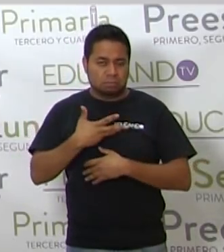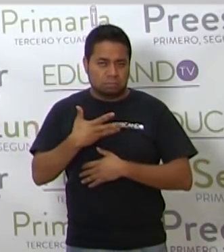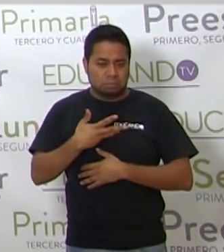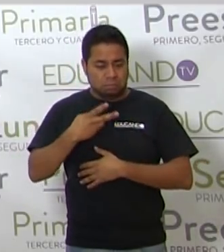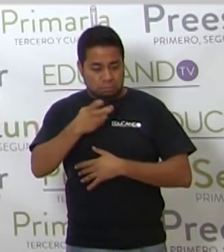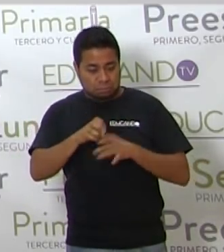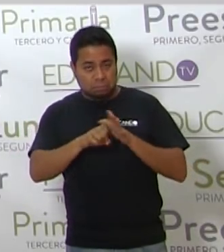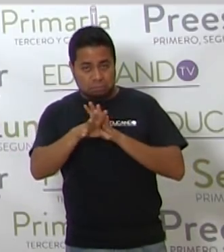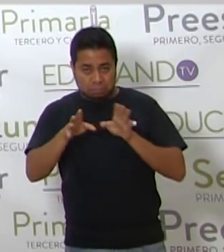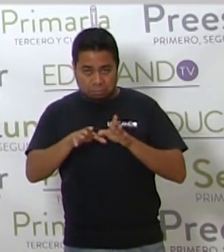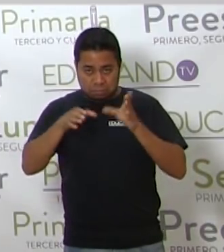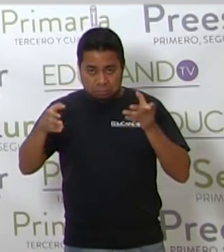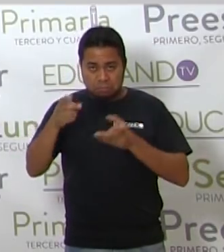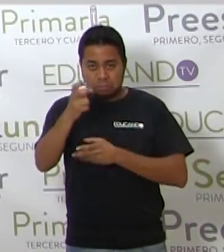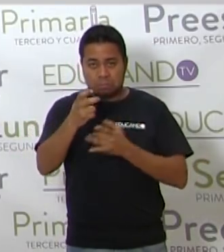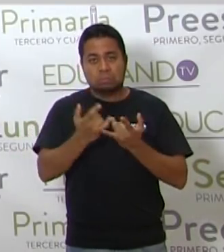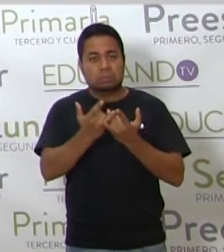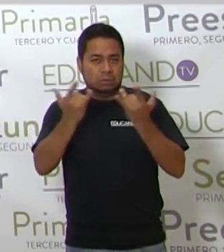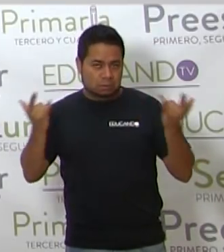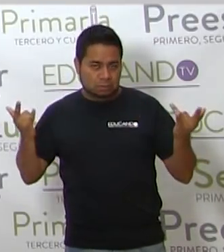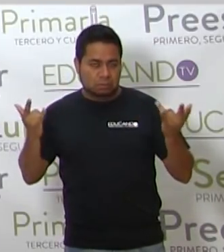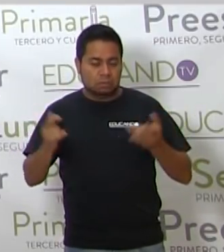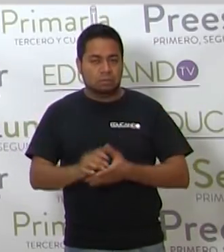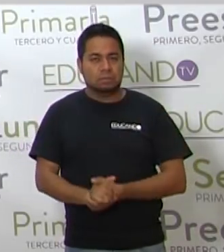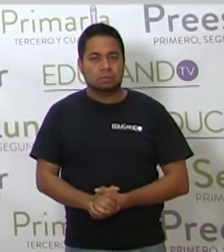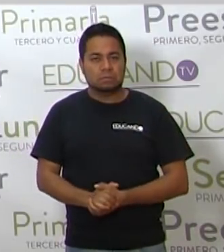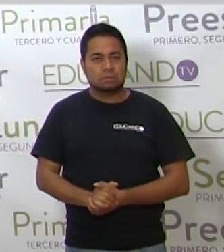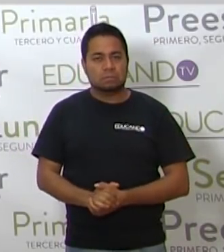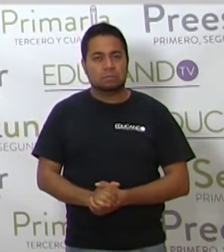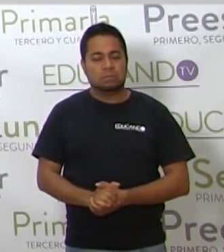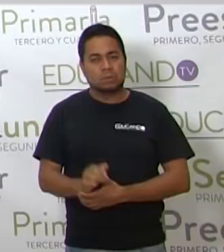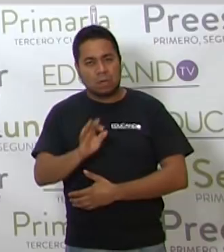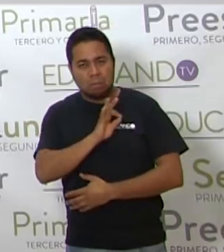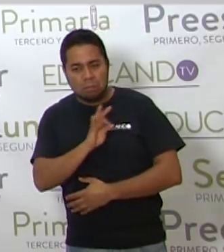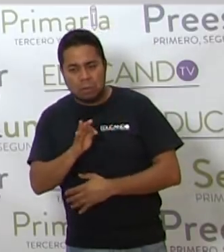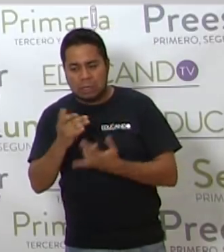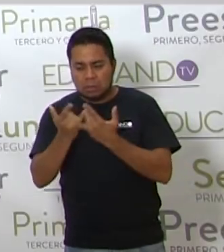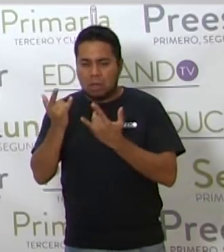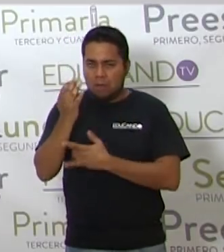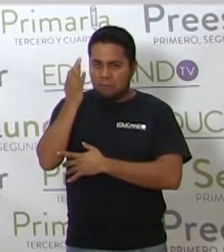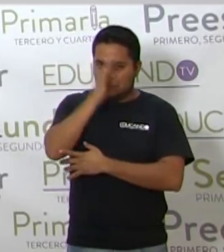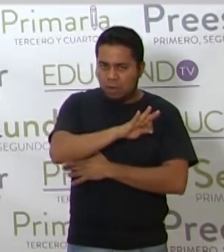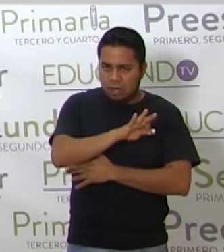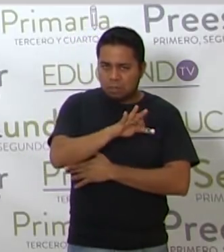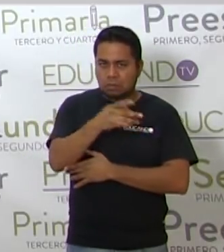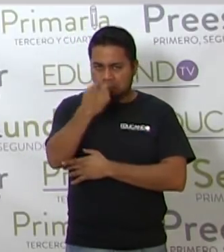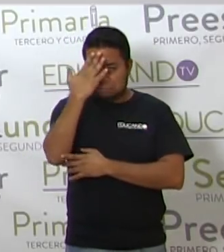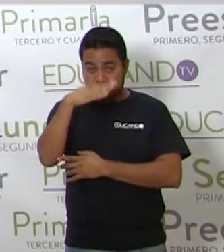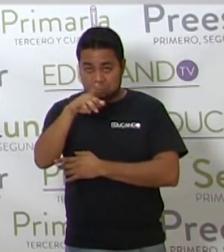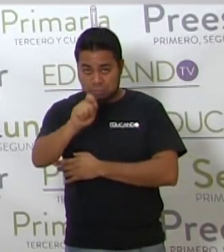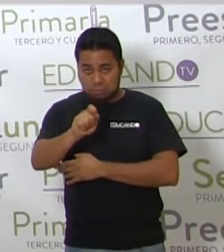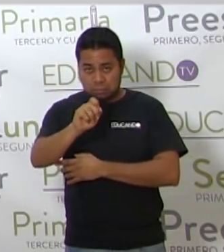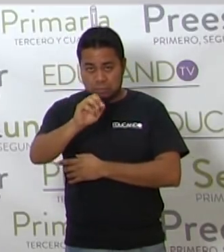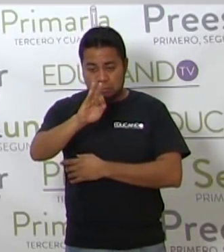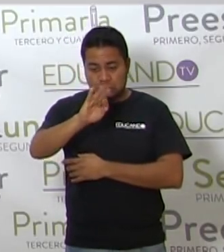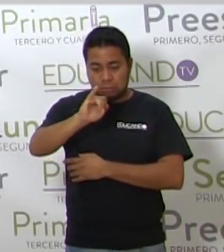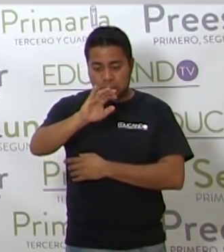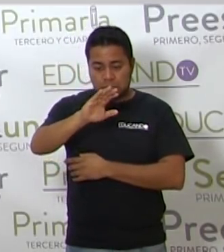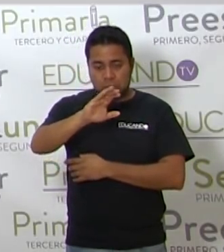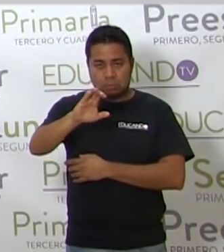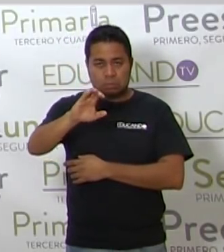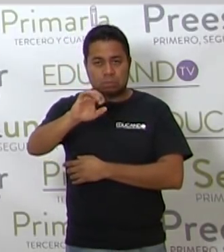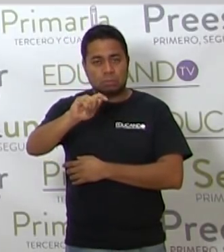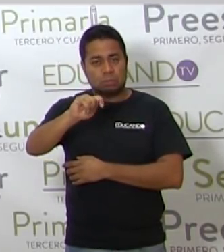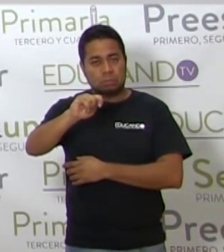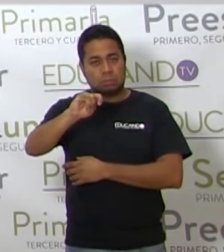esos cuentos son historias. Pueden ser ficticias. ¿Tú sabes lo que significa ficticio?